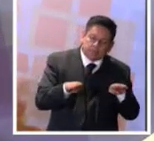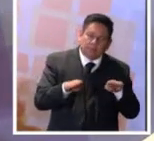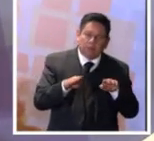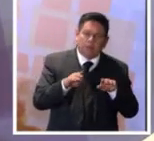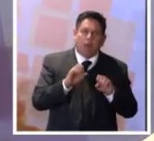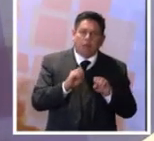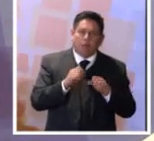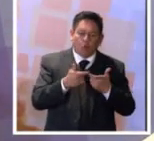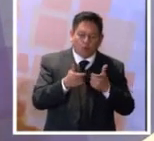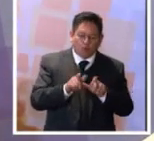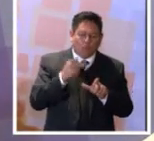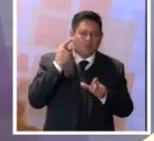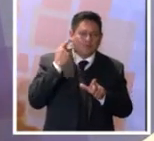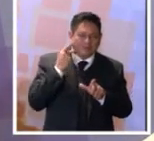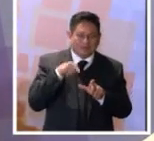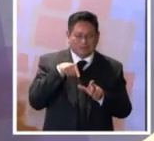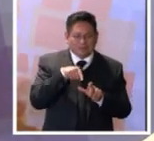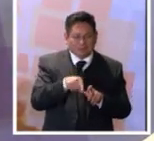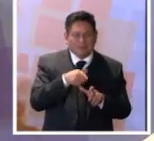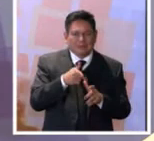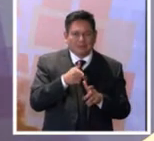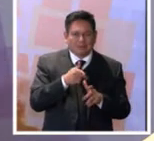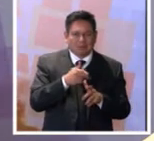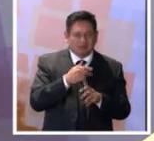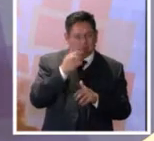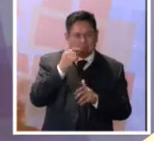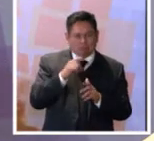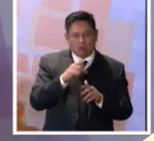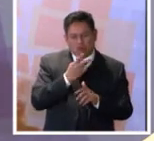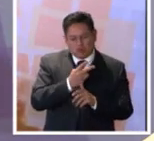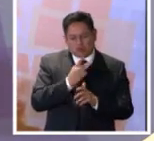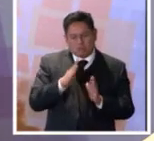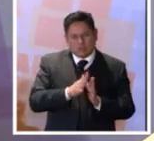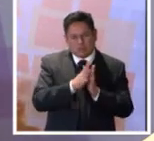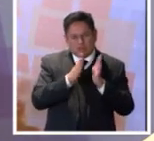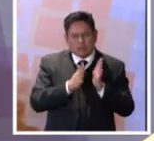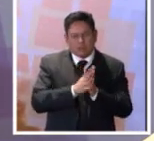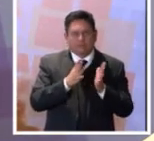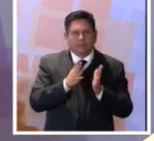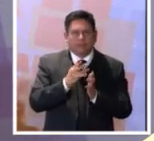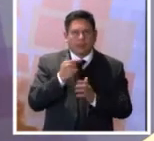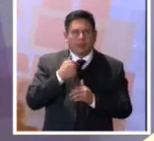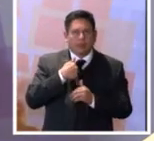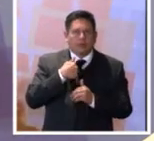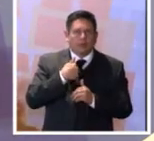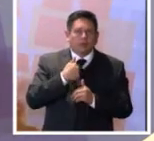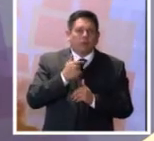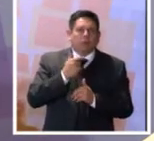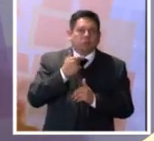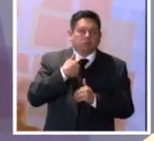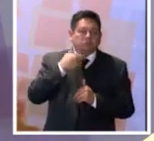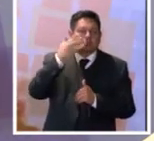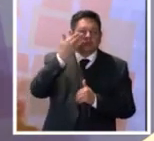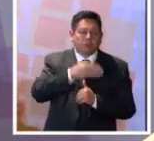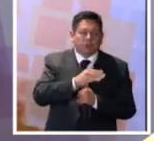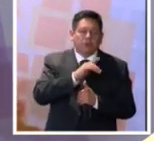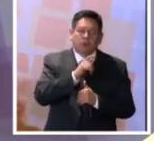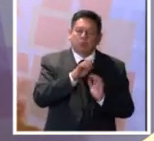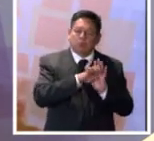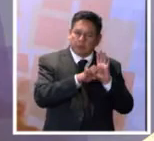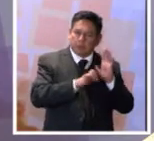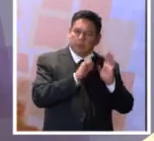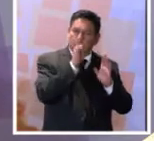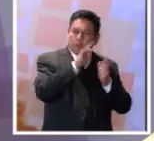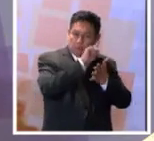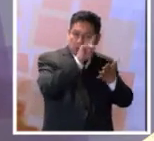relacionado necesariamente con un tema de gradualidad. Es decir, cuando el sistema normativo interno apenas empieza a reconocer la participación de la